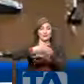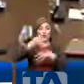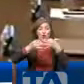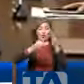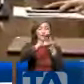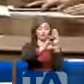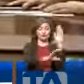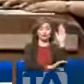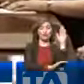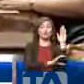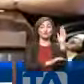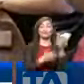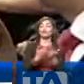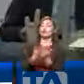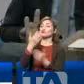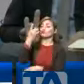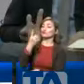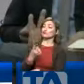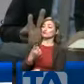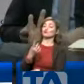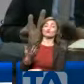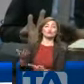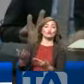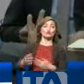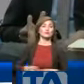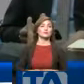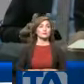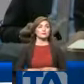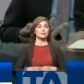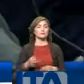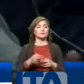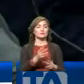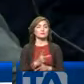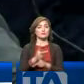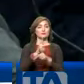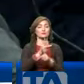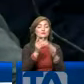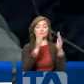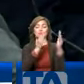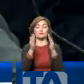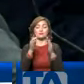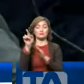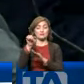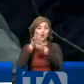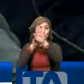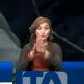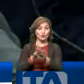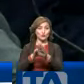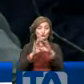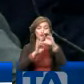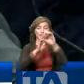Corte Constitucional para su dictamen. Mientras, por su lado, los ex consejeros del transitorio le apuestan